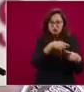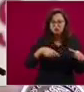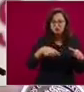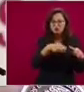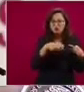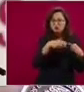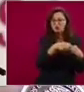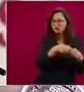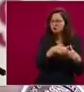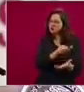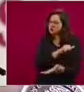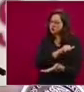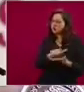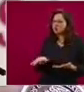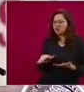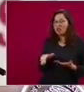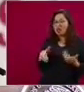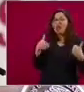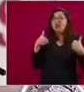enfrentó amenazas,